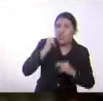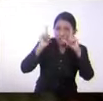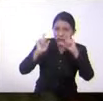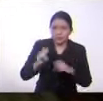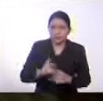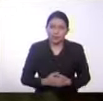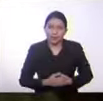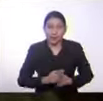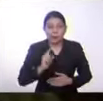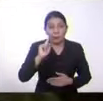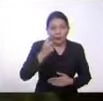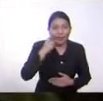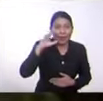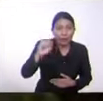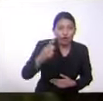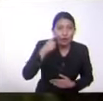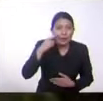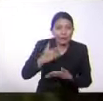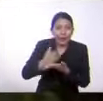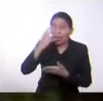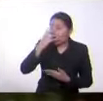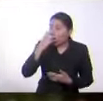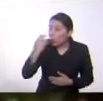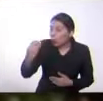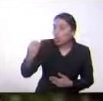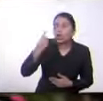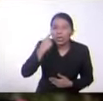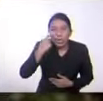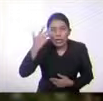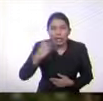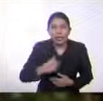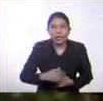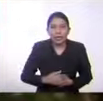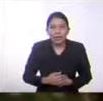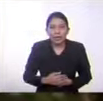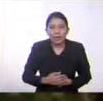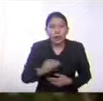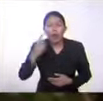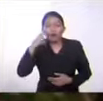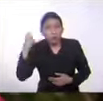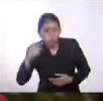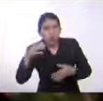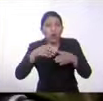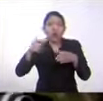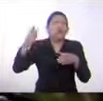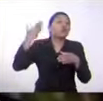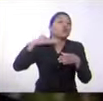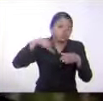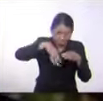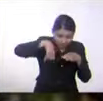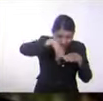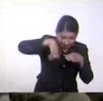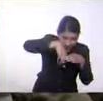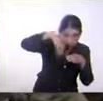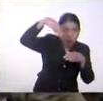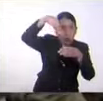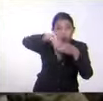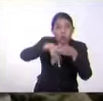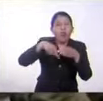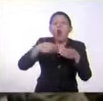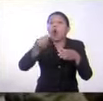Creo que primero deberíamos encontrar al coatí. Sugiero que busquemos los agujeros que hacen el suelo para sacar alimento